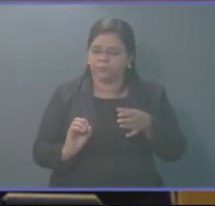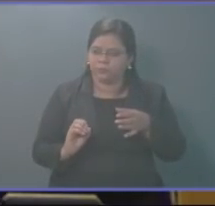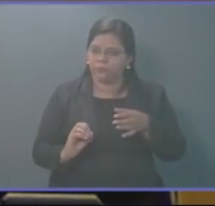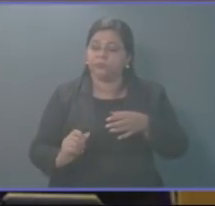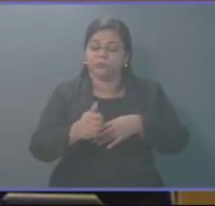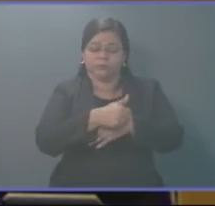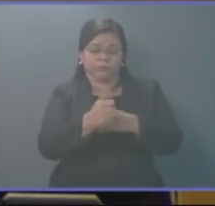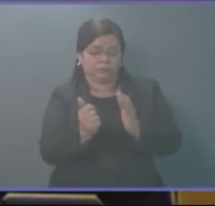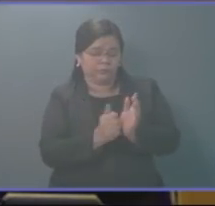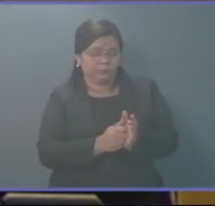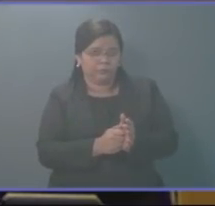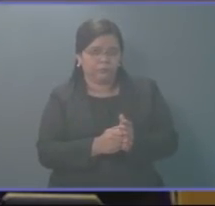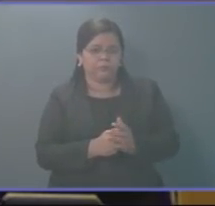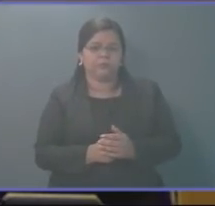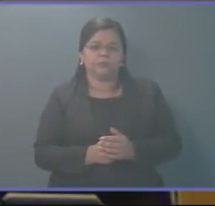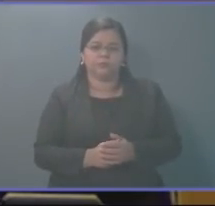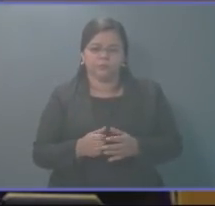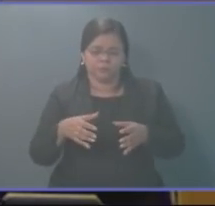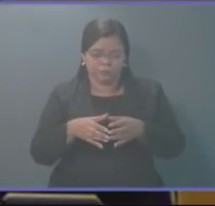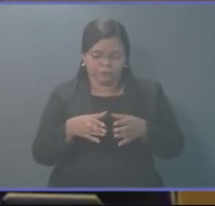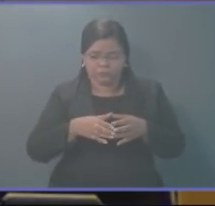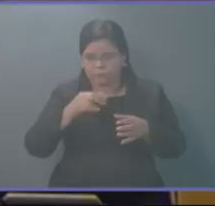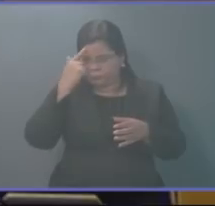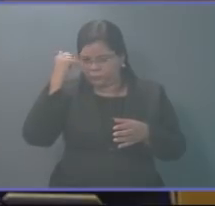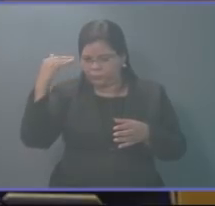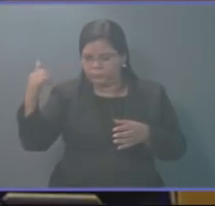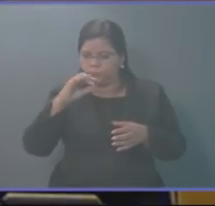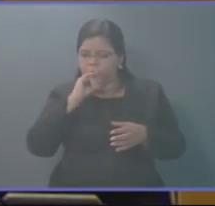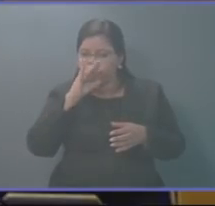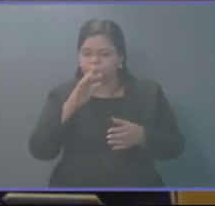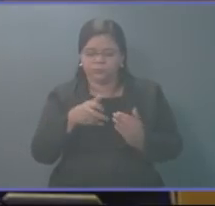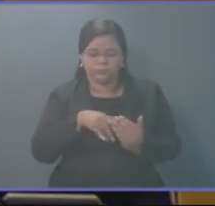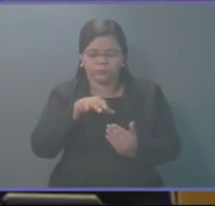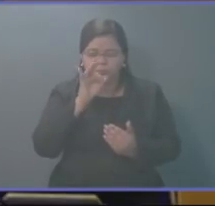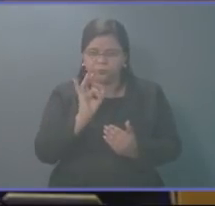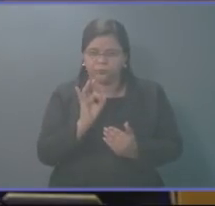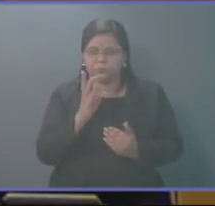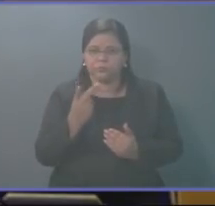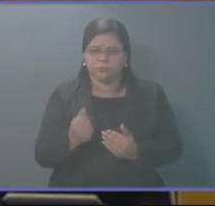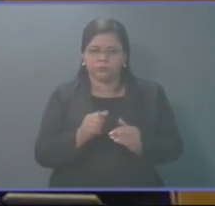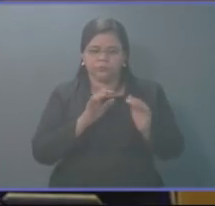Asamblea Legislativa presente, la Comisión Política se refiere al expediente número